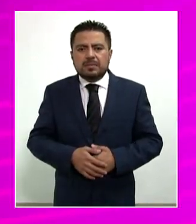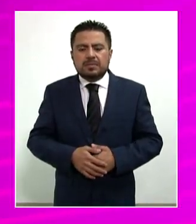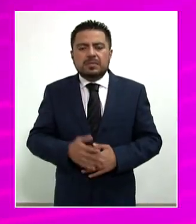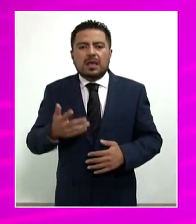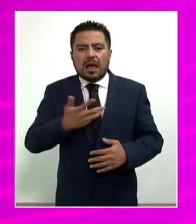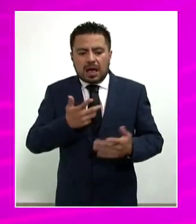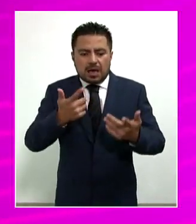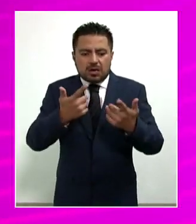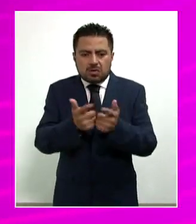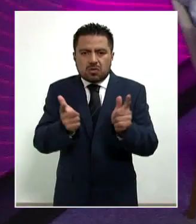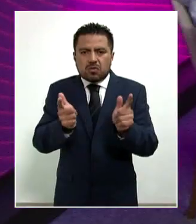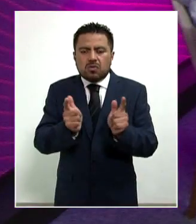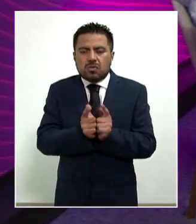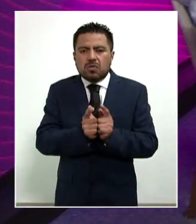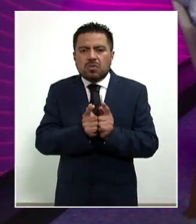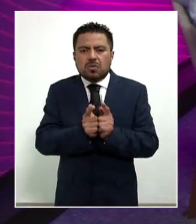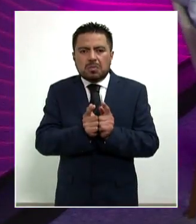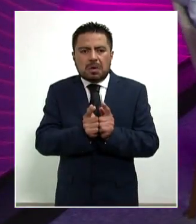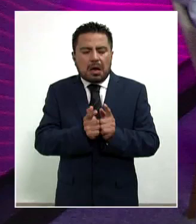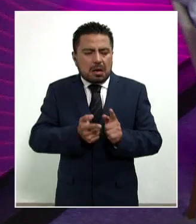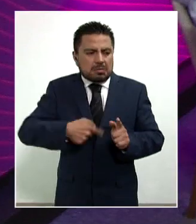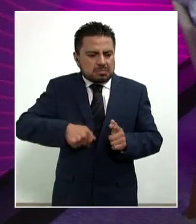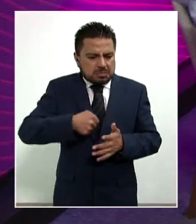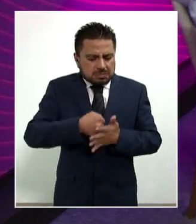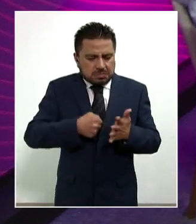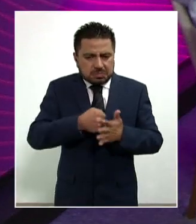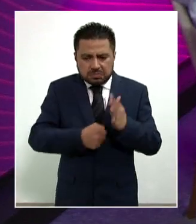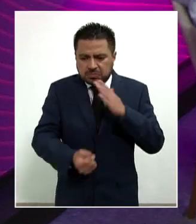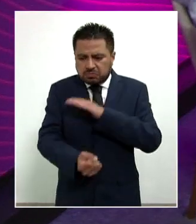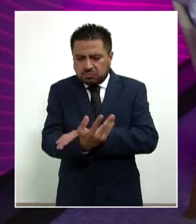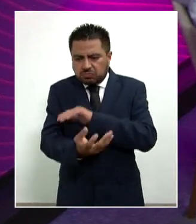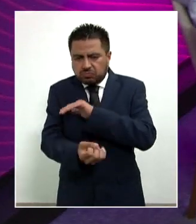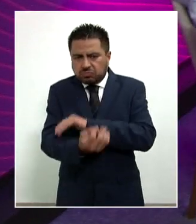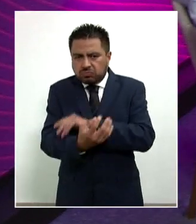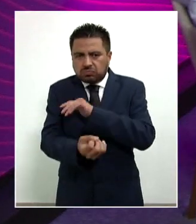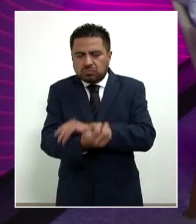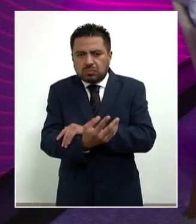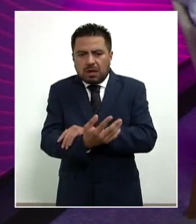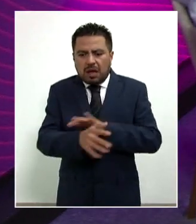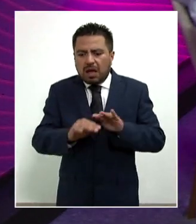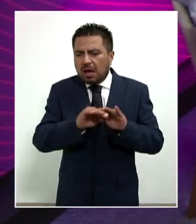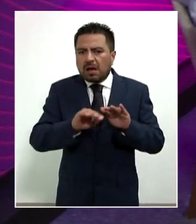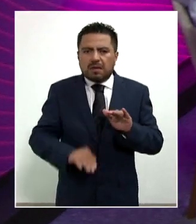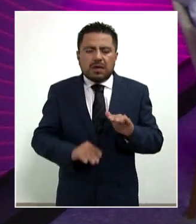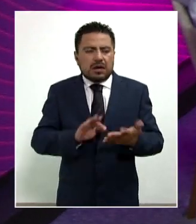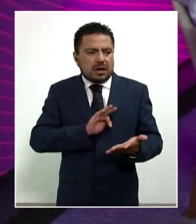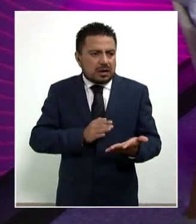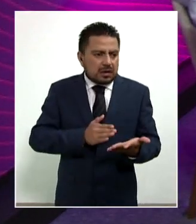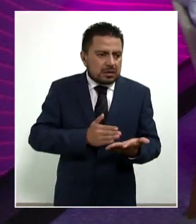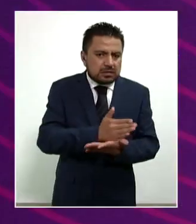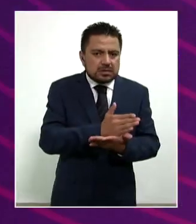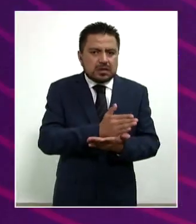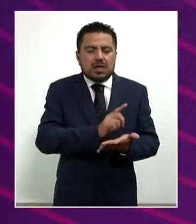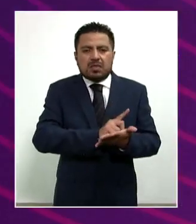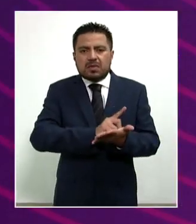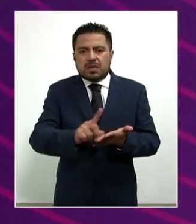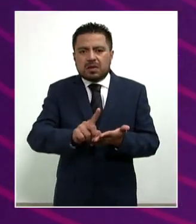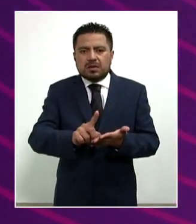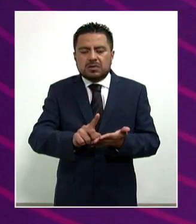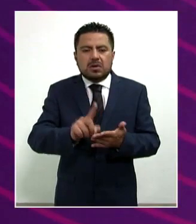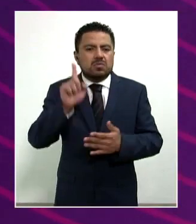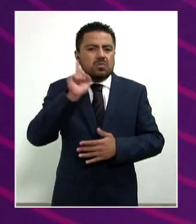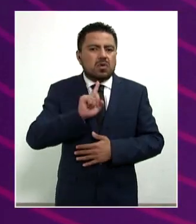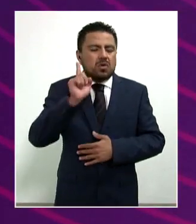Hay grupos que de manera consistente aparecen por abajo en el acceso, ¿no?, a los derechos.